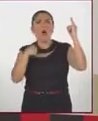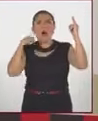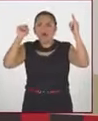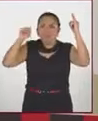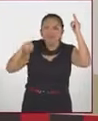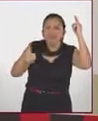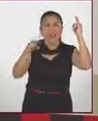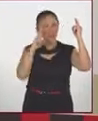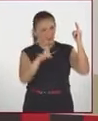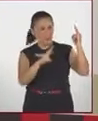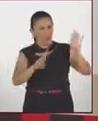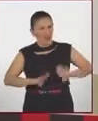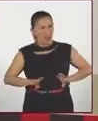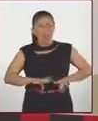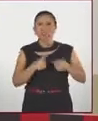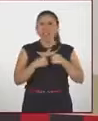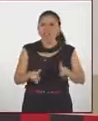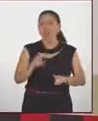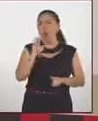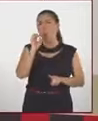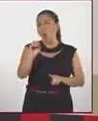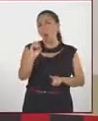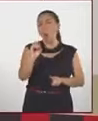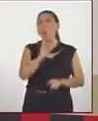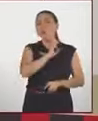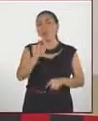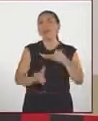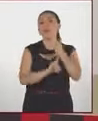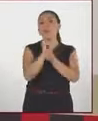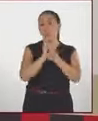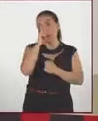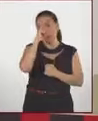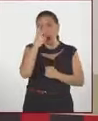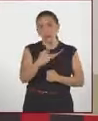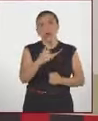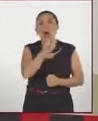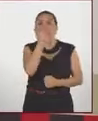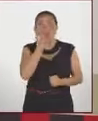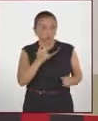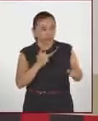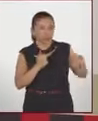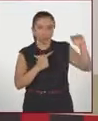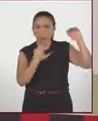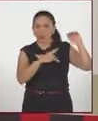situaciones que podrían estar afectando el desarrollo de los estudiantes.